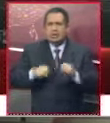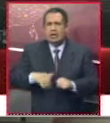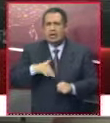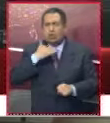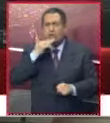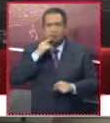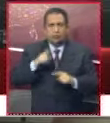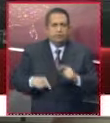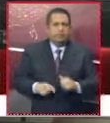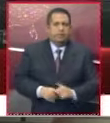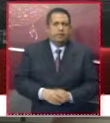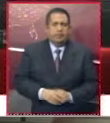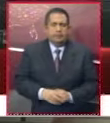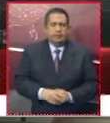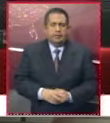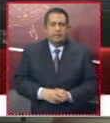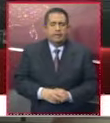Anticorrupción.